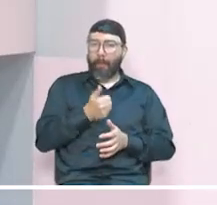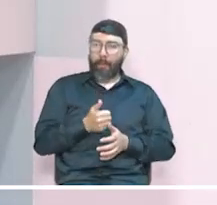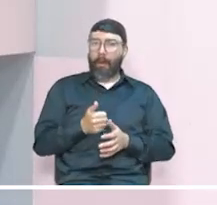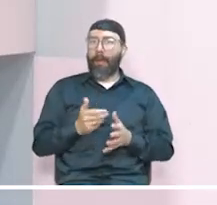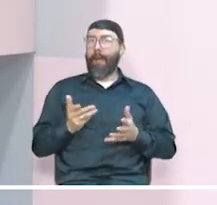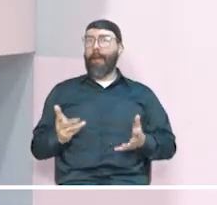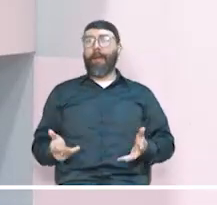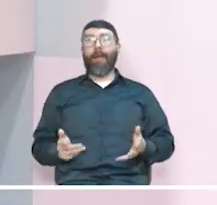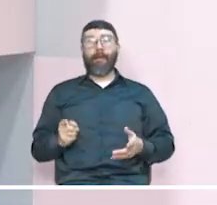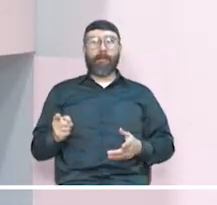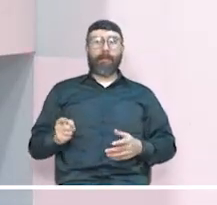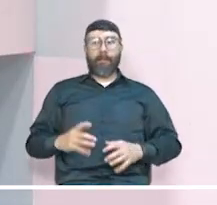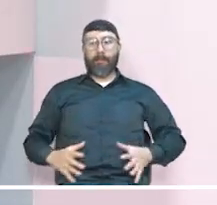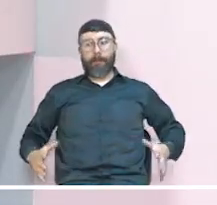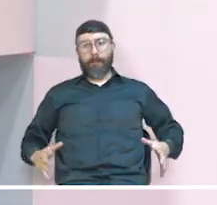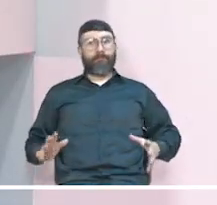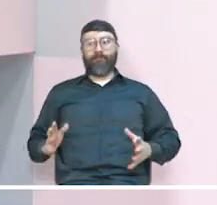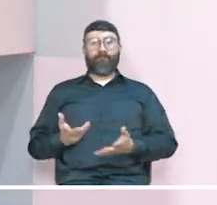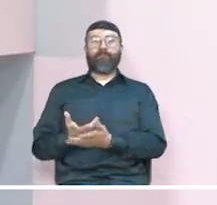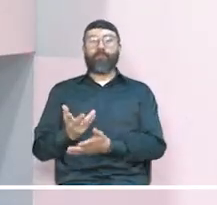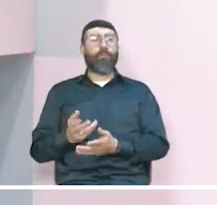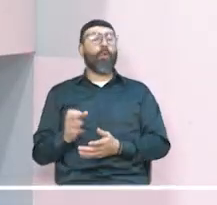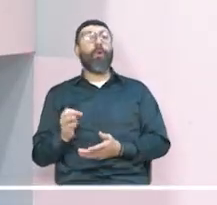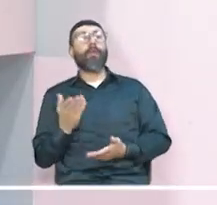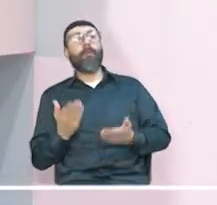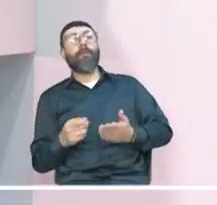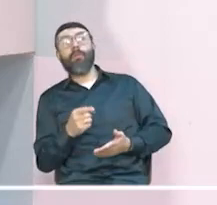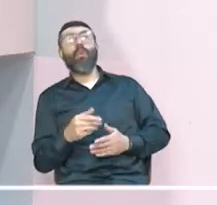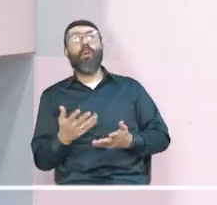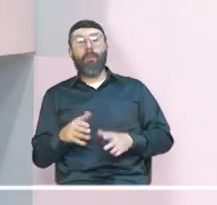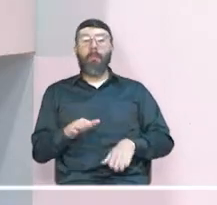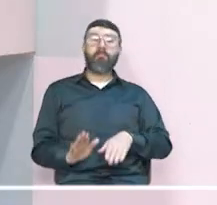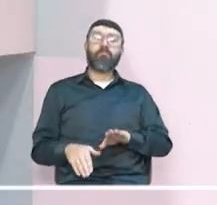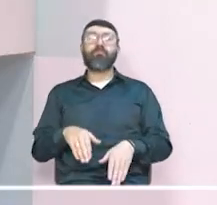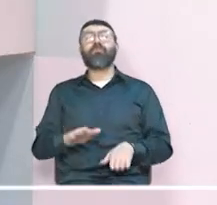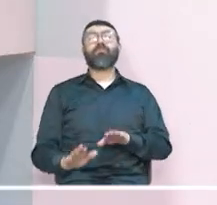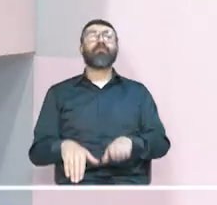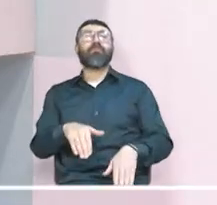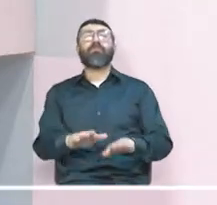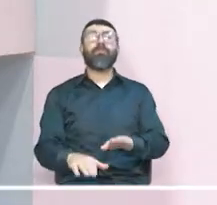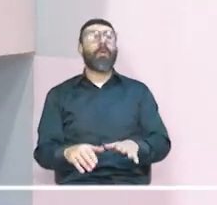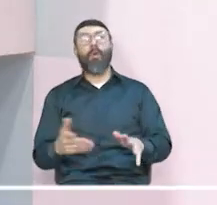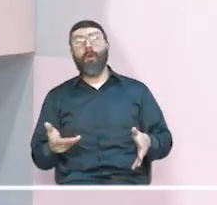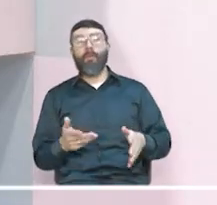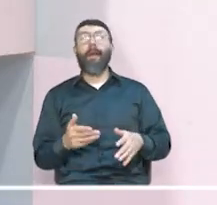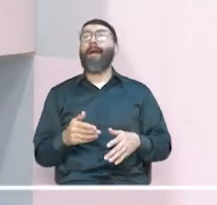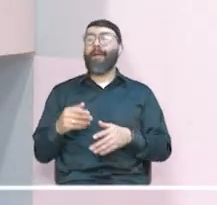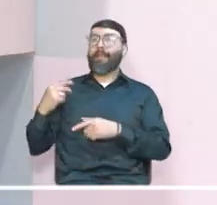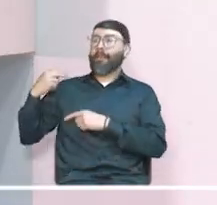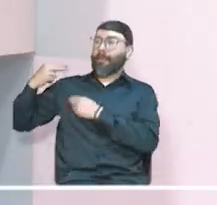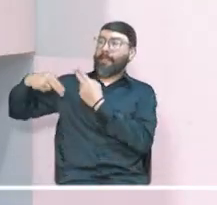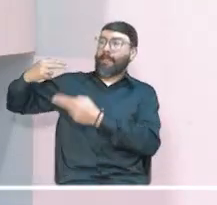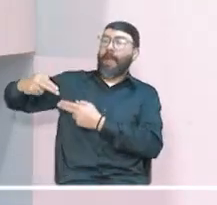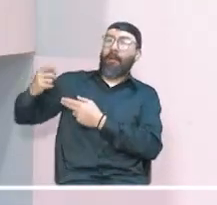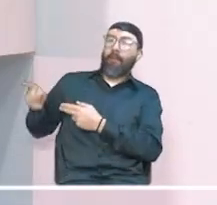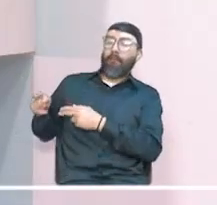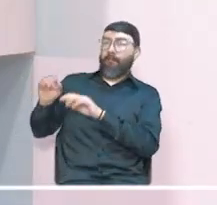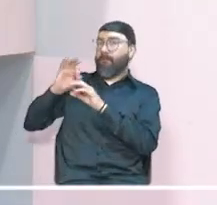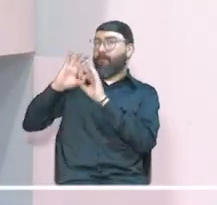determinados cuerpos, lo que decía el doctor, también el tipo de pisada. Resulta que por temas genéticos, por temas de formación, como decíamos, de la infancia, pues